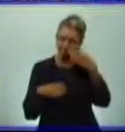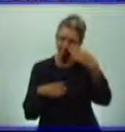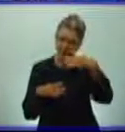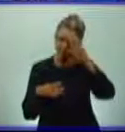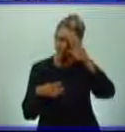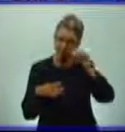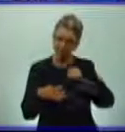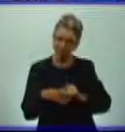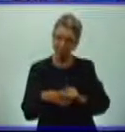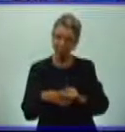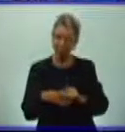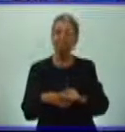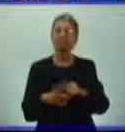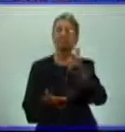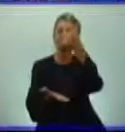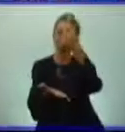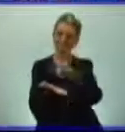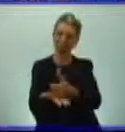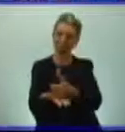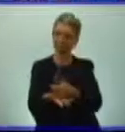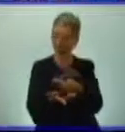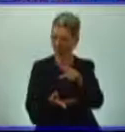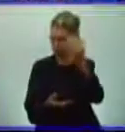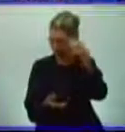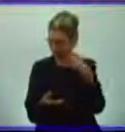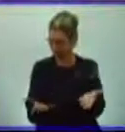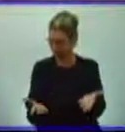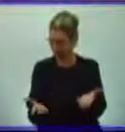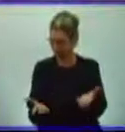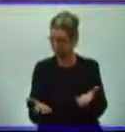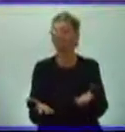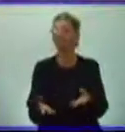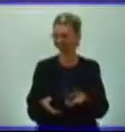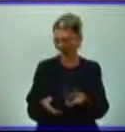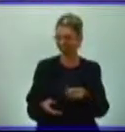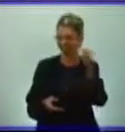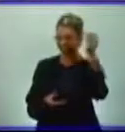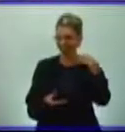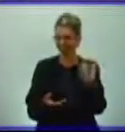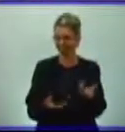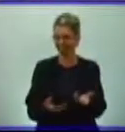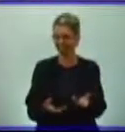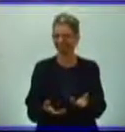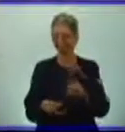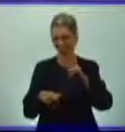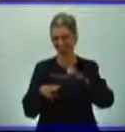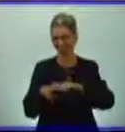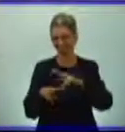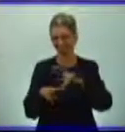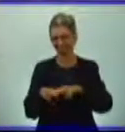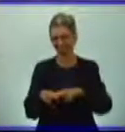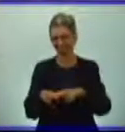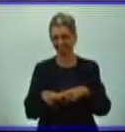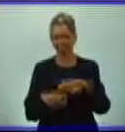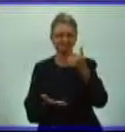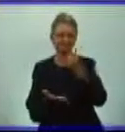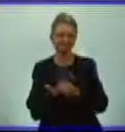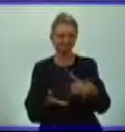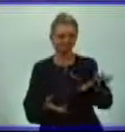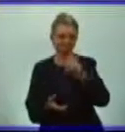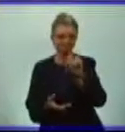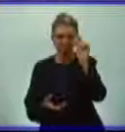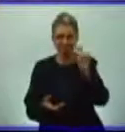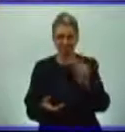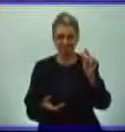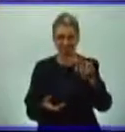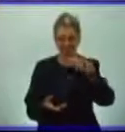a nuestra capital. ¿La conocen? Pues claro, La Habana, capital de todos los cubanos. En